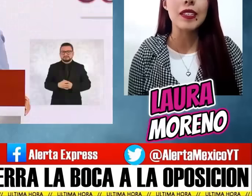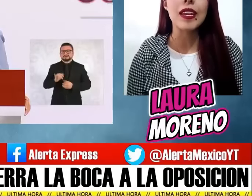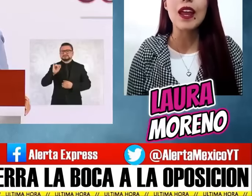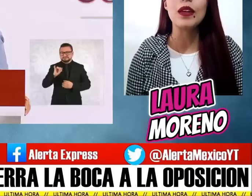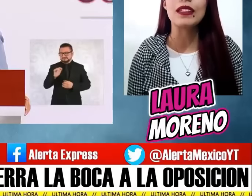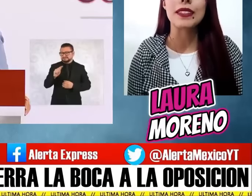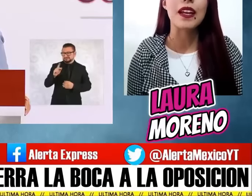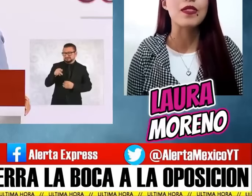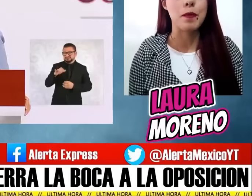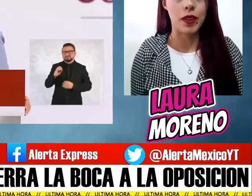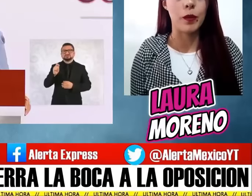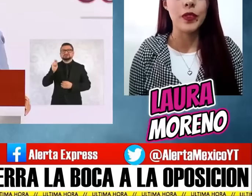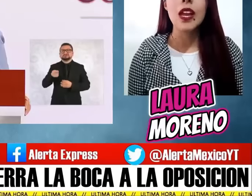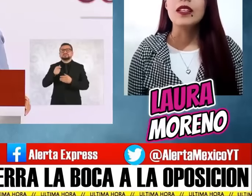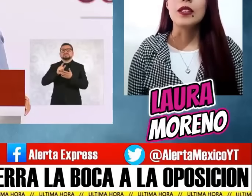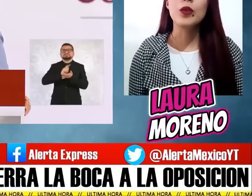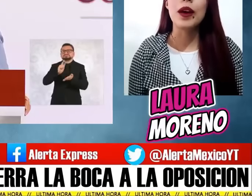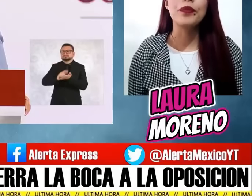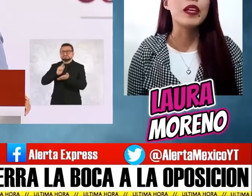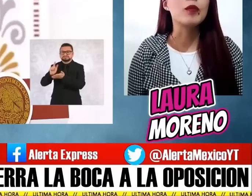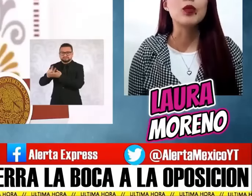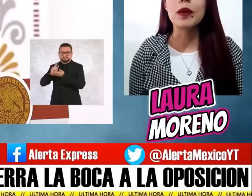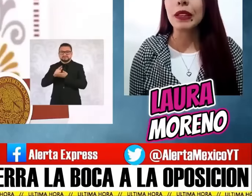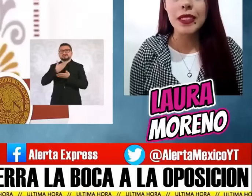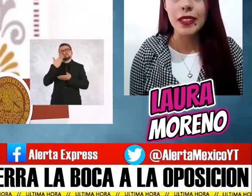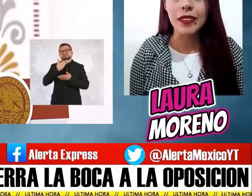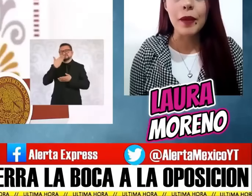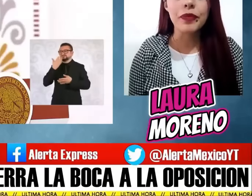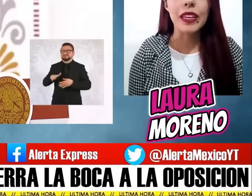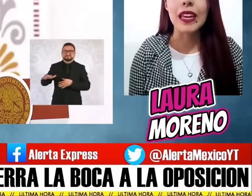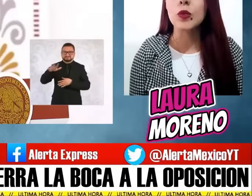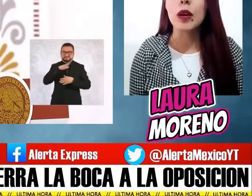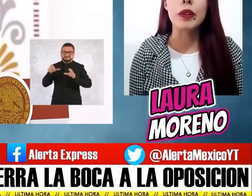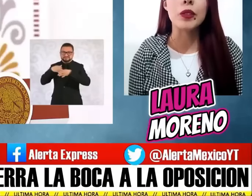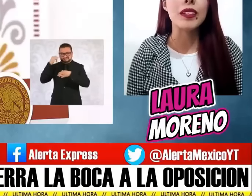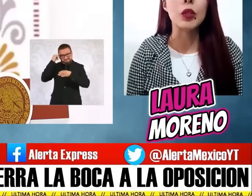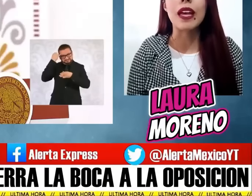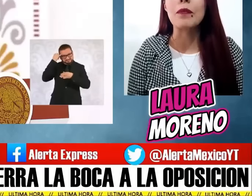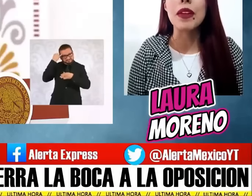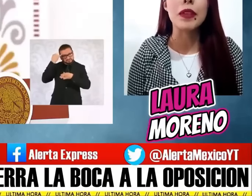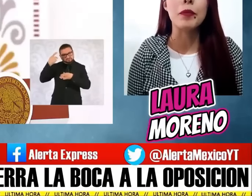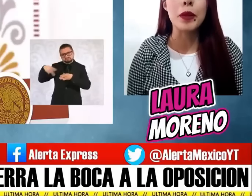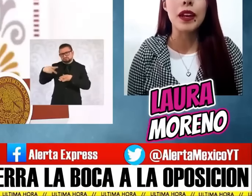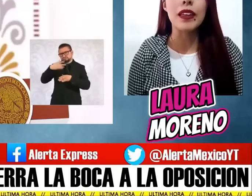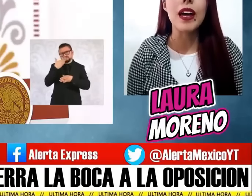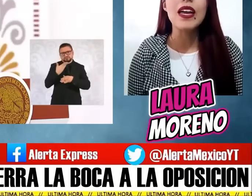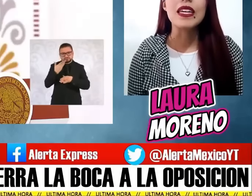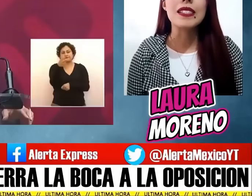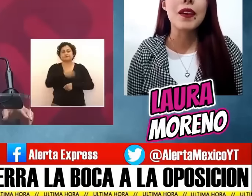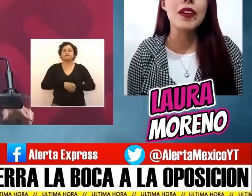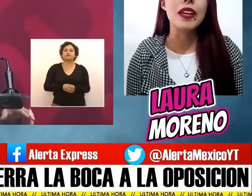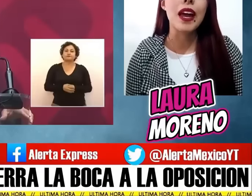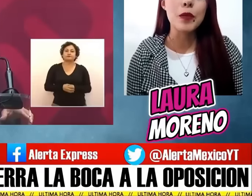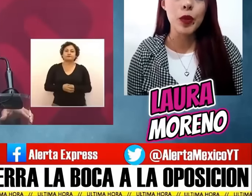garanticen el bienestar de México. Sin duda, tenemos una presidenta que es una persona totalmente preparada